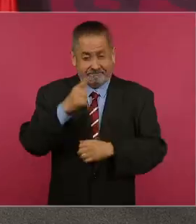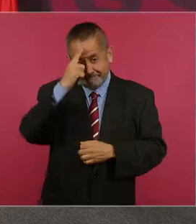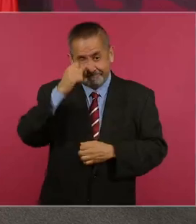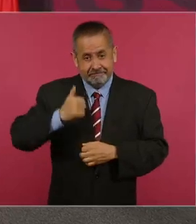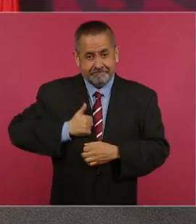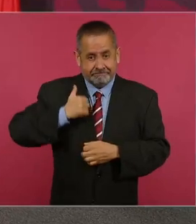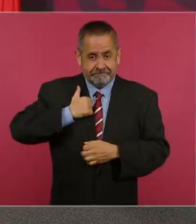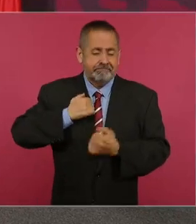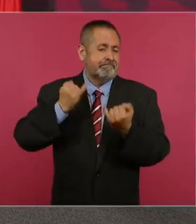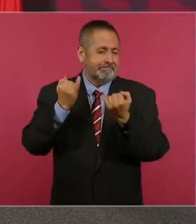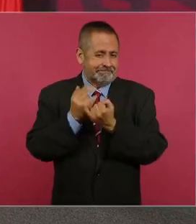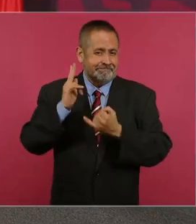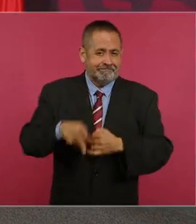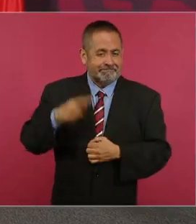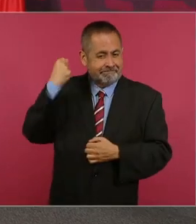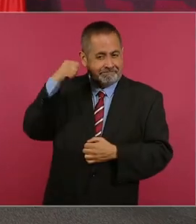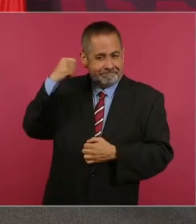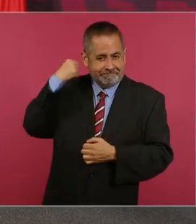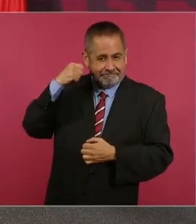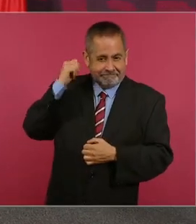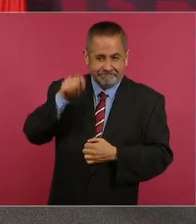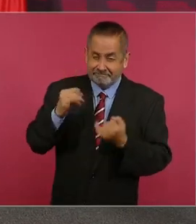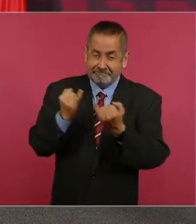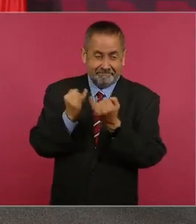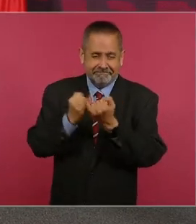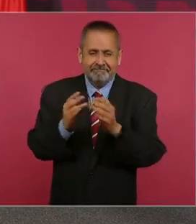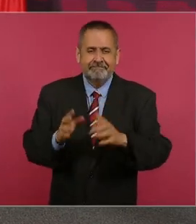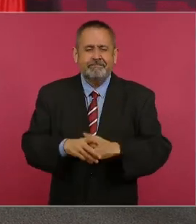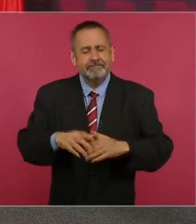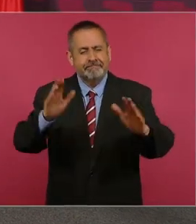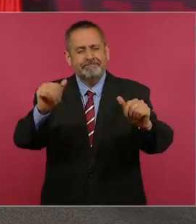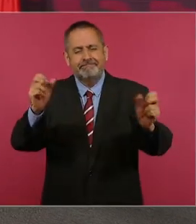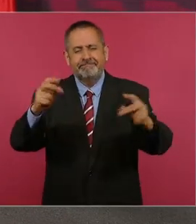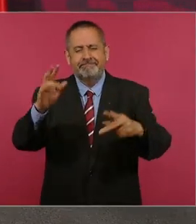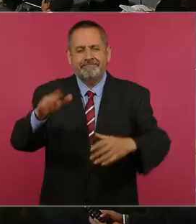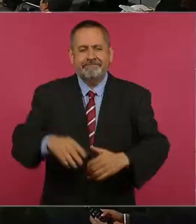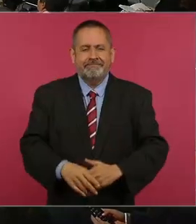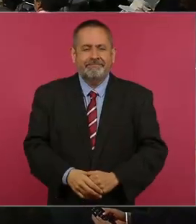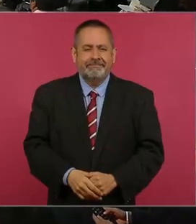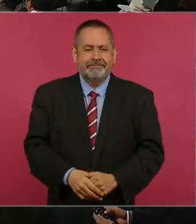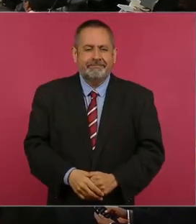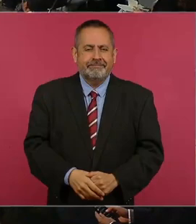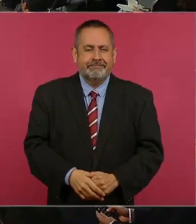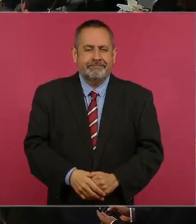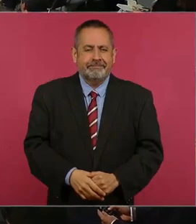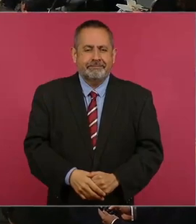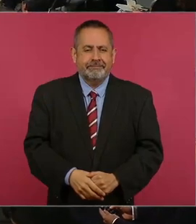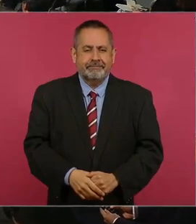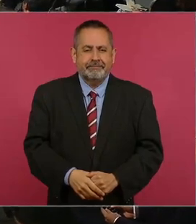como en Tabasco. Adiós, adiós. Gracias.